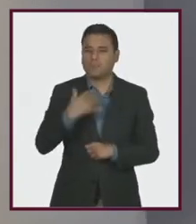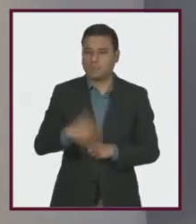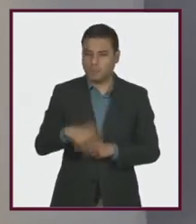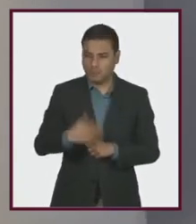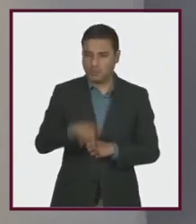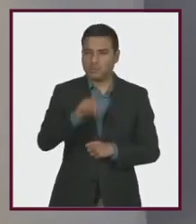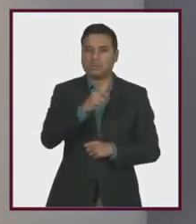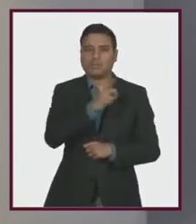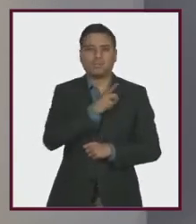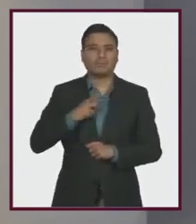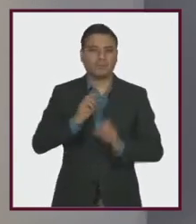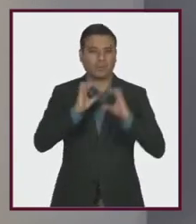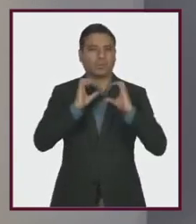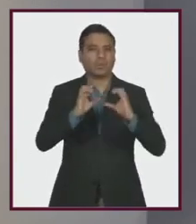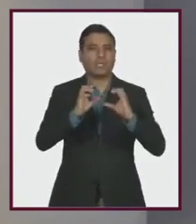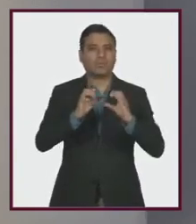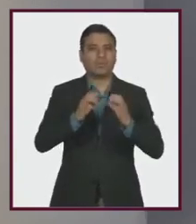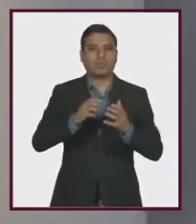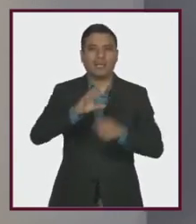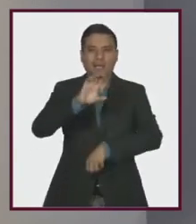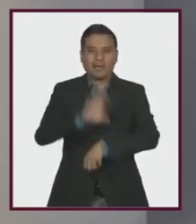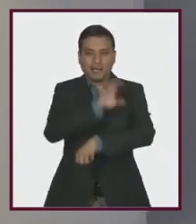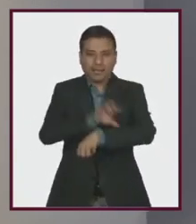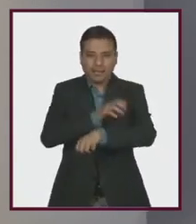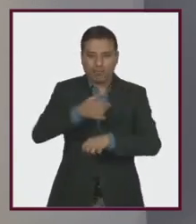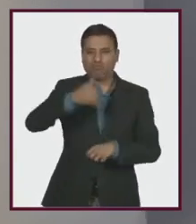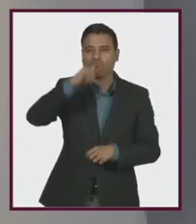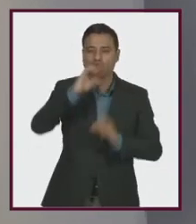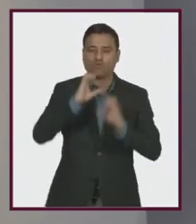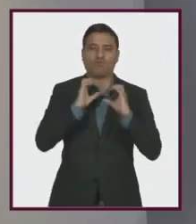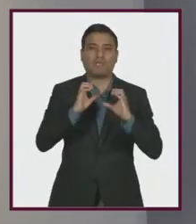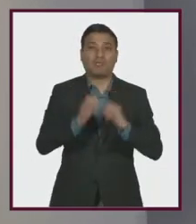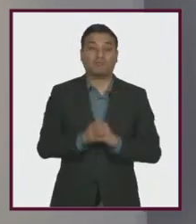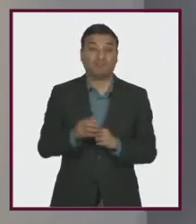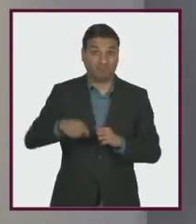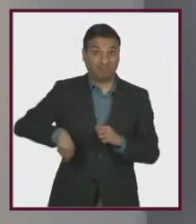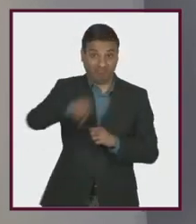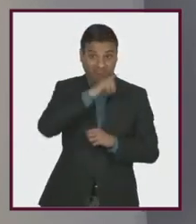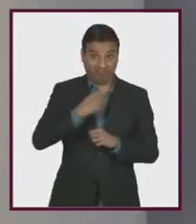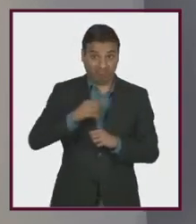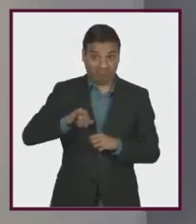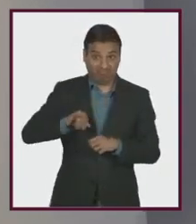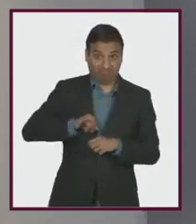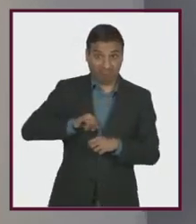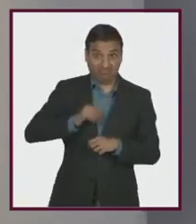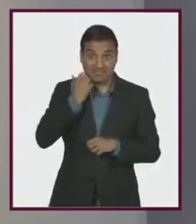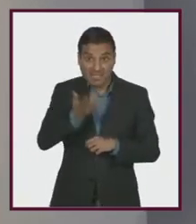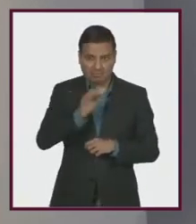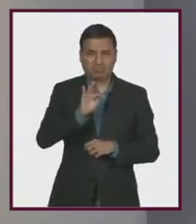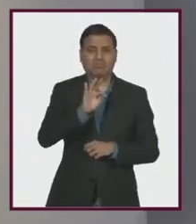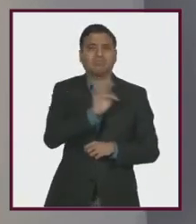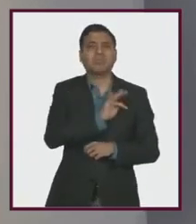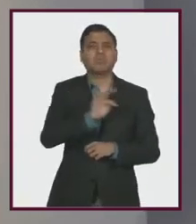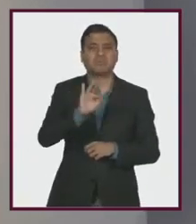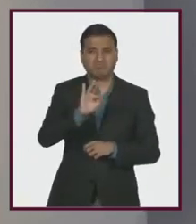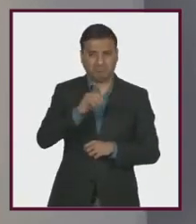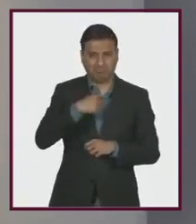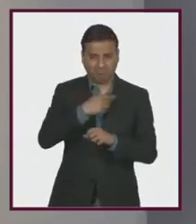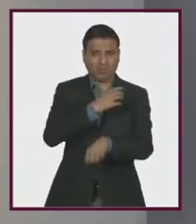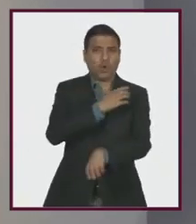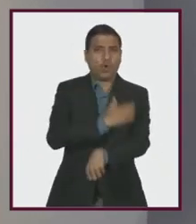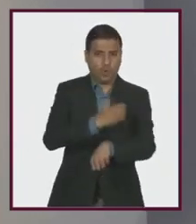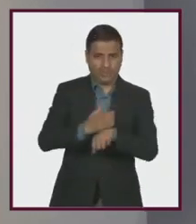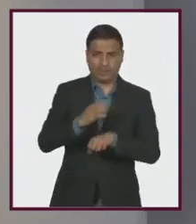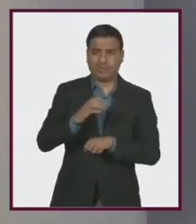debemos abusar tampoco de las bebidas energetizantes, y si les interesa también puedo poner a disposición con mis compañeros de